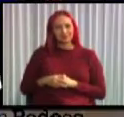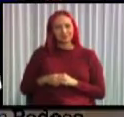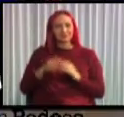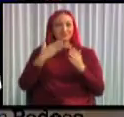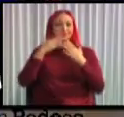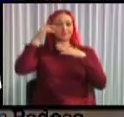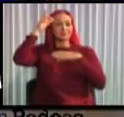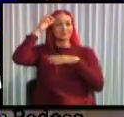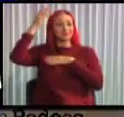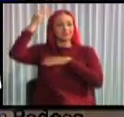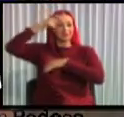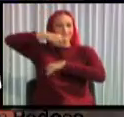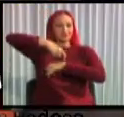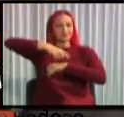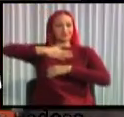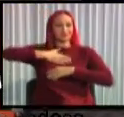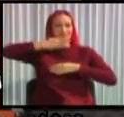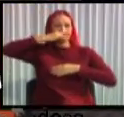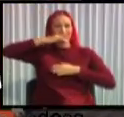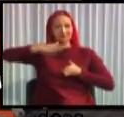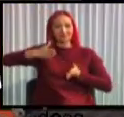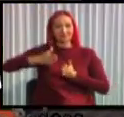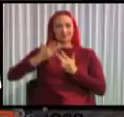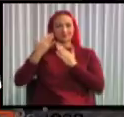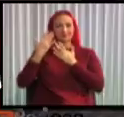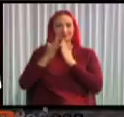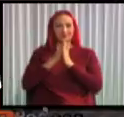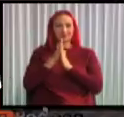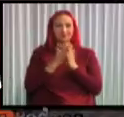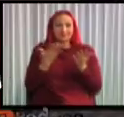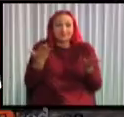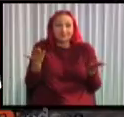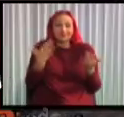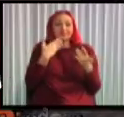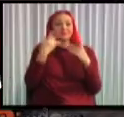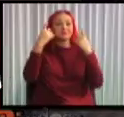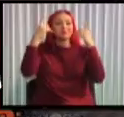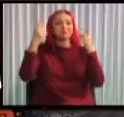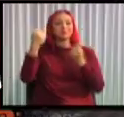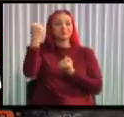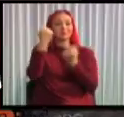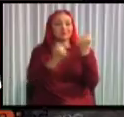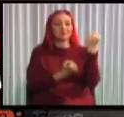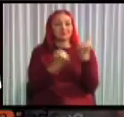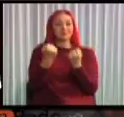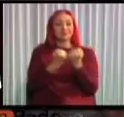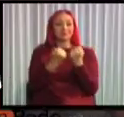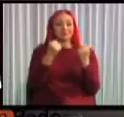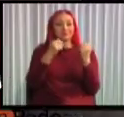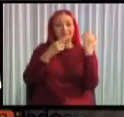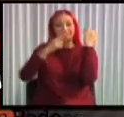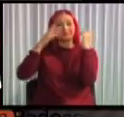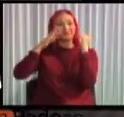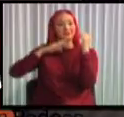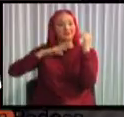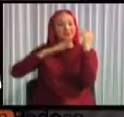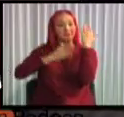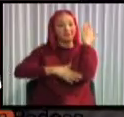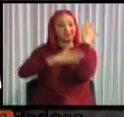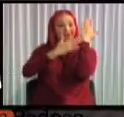que en esa época de mi infancia uno lo que esperaba era el famoso carro, ¿verdad?, de madera, y más bien estos que están